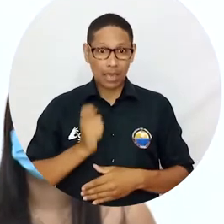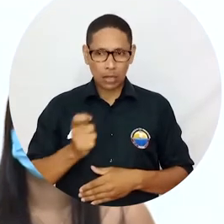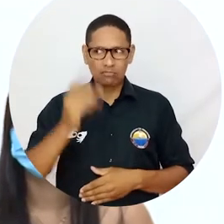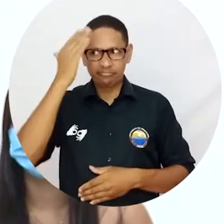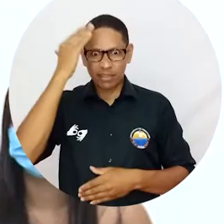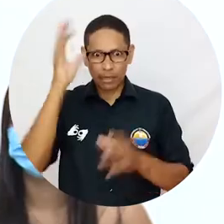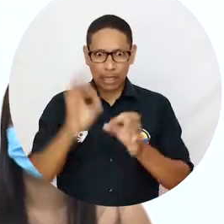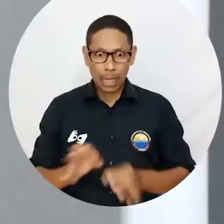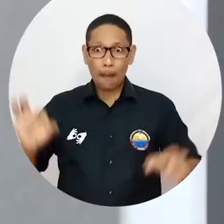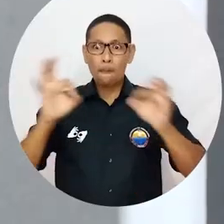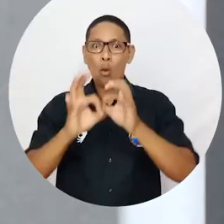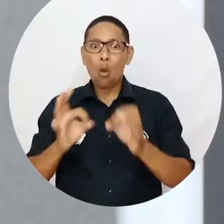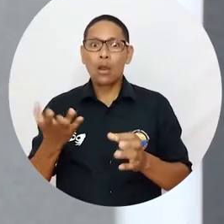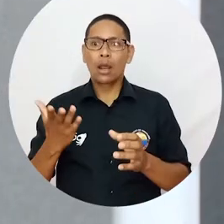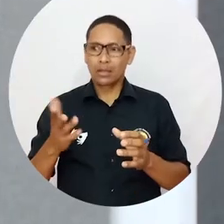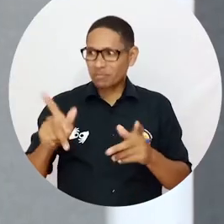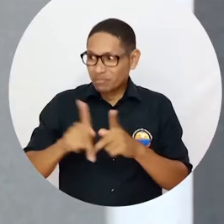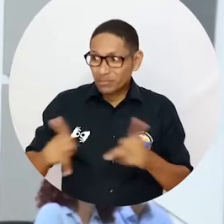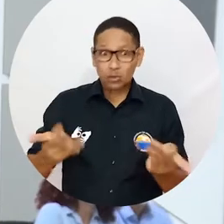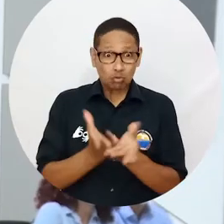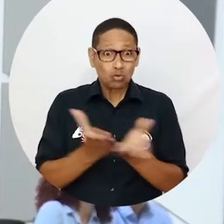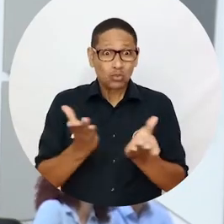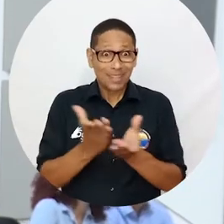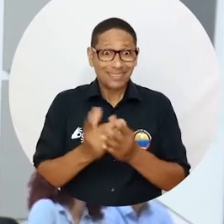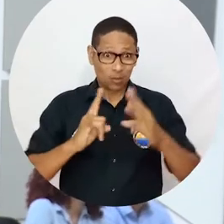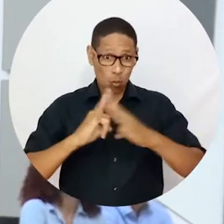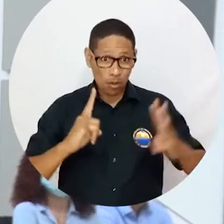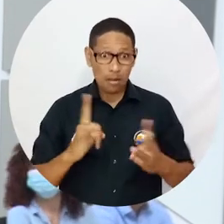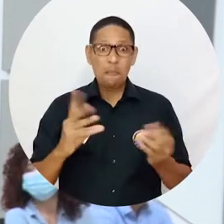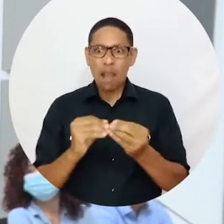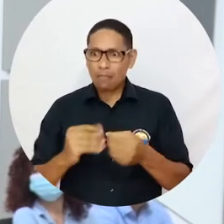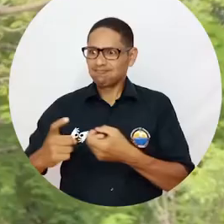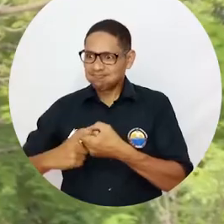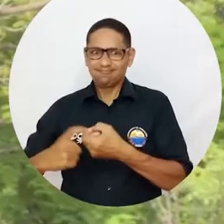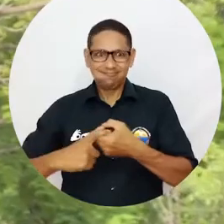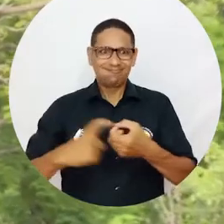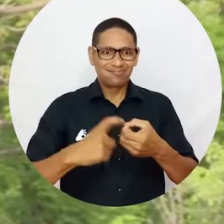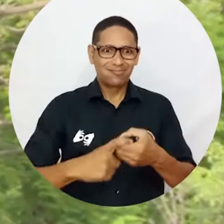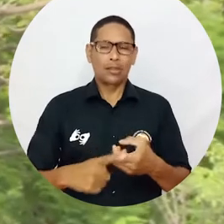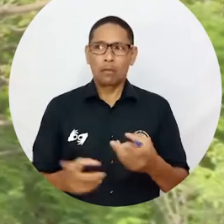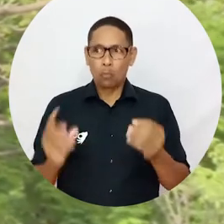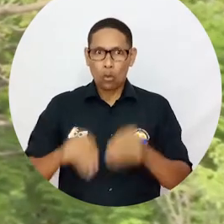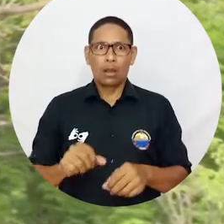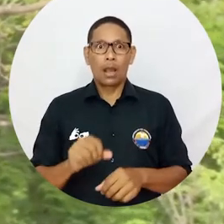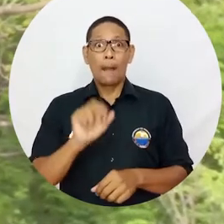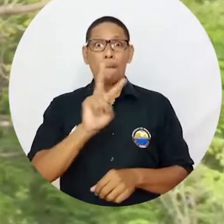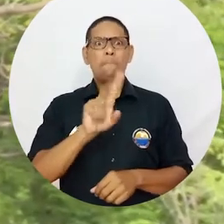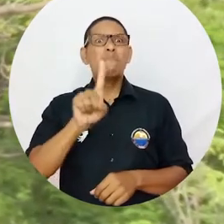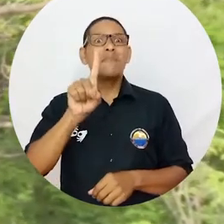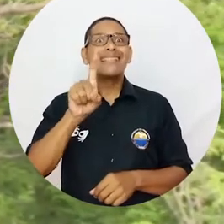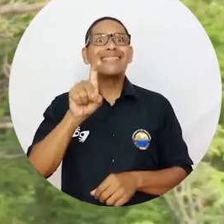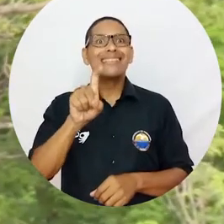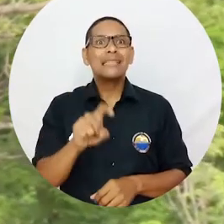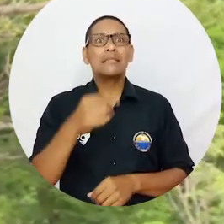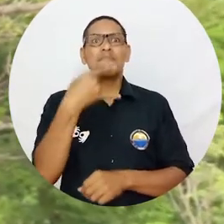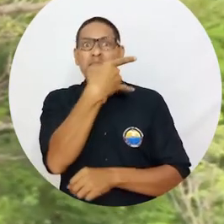el fin de propender por el bienestar de los estudiantes de la Alma Mater y sus miembros asociados. El día 26 de marzo nos pudimos